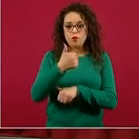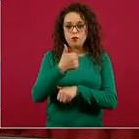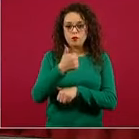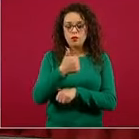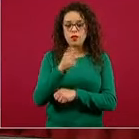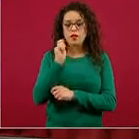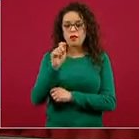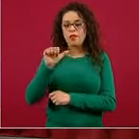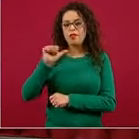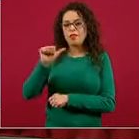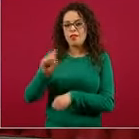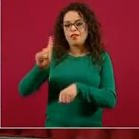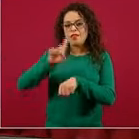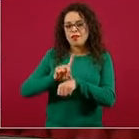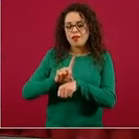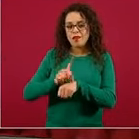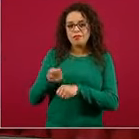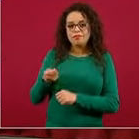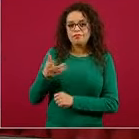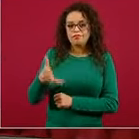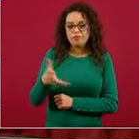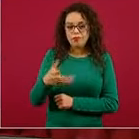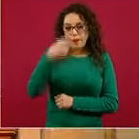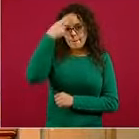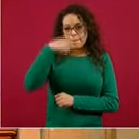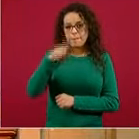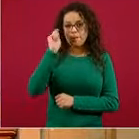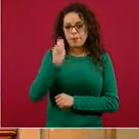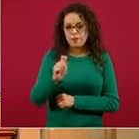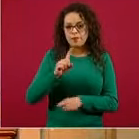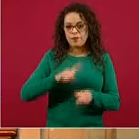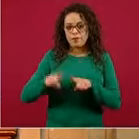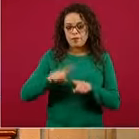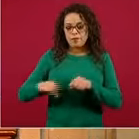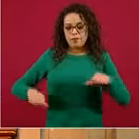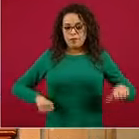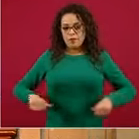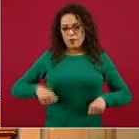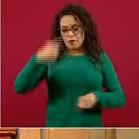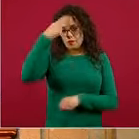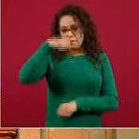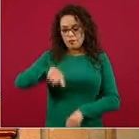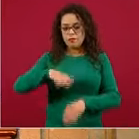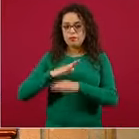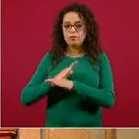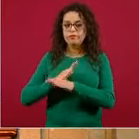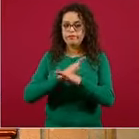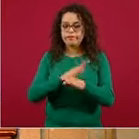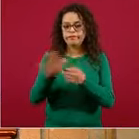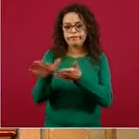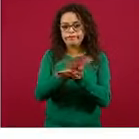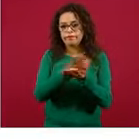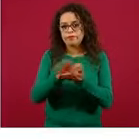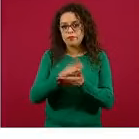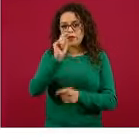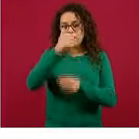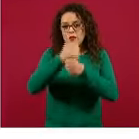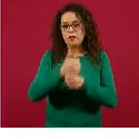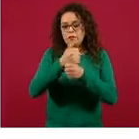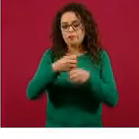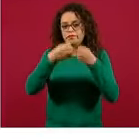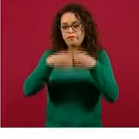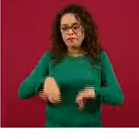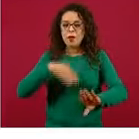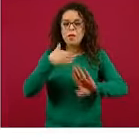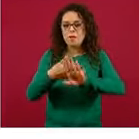días que se han titulado como días de activismo contra la violencia hacia las mujeres. Y el día de hoy